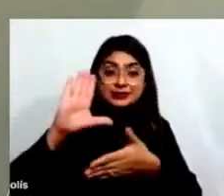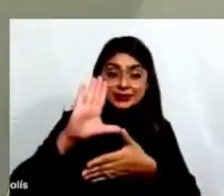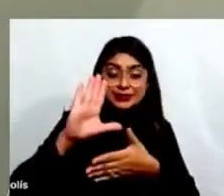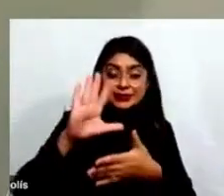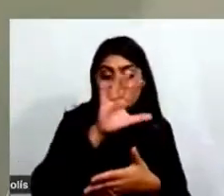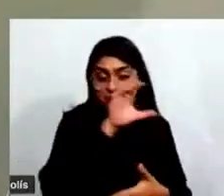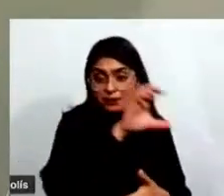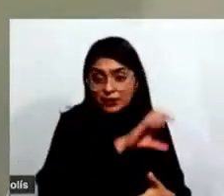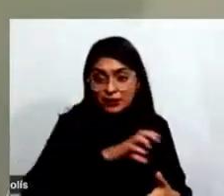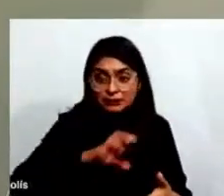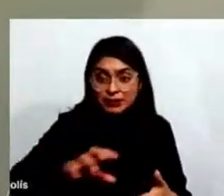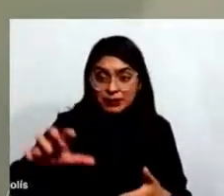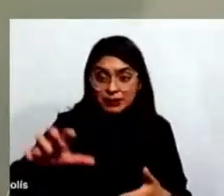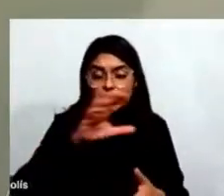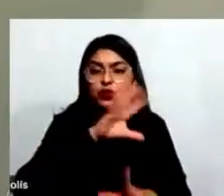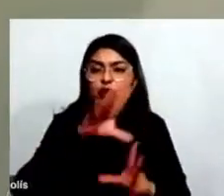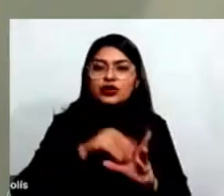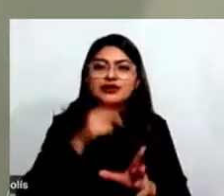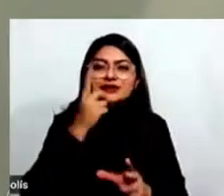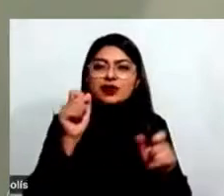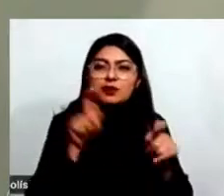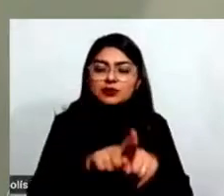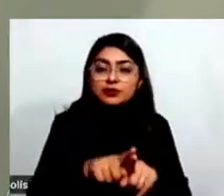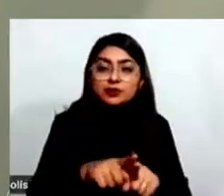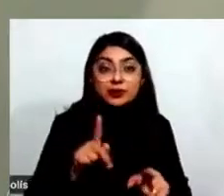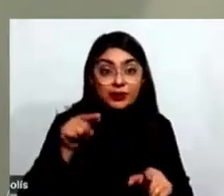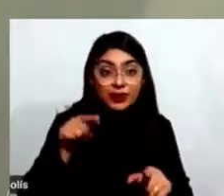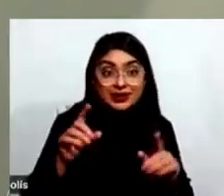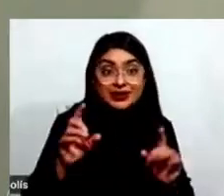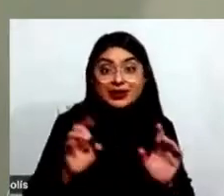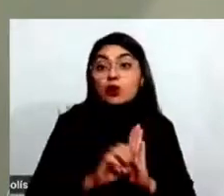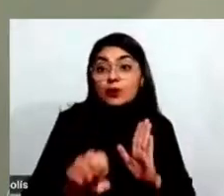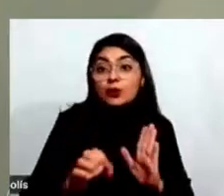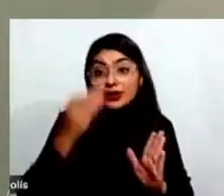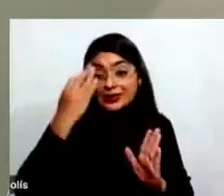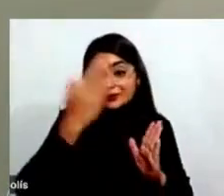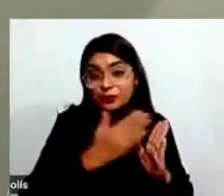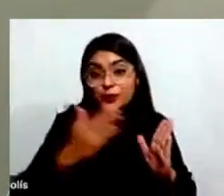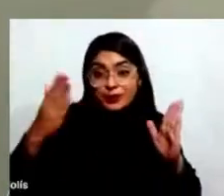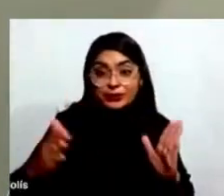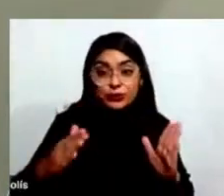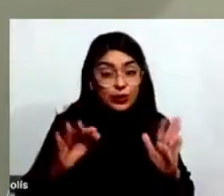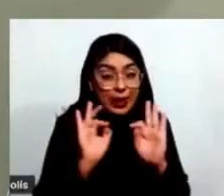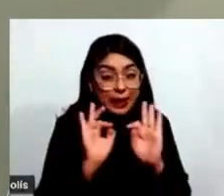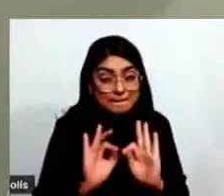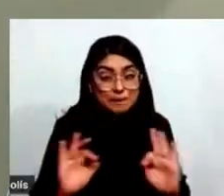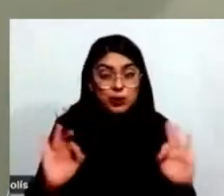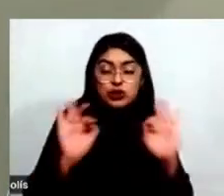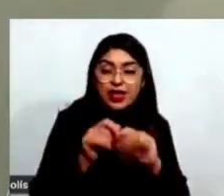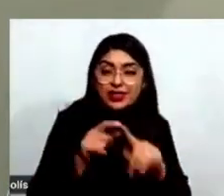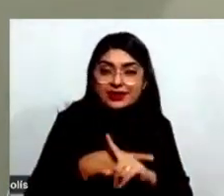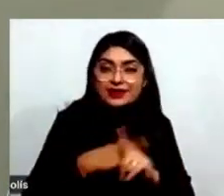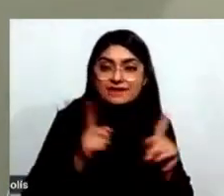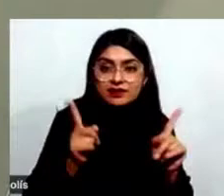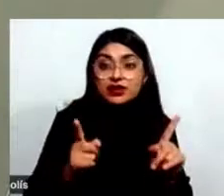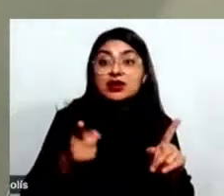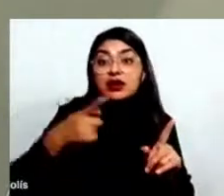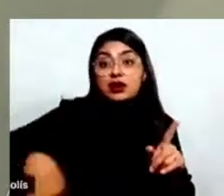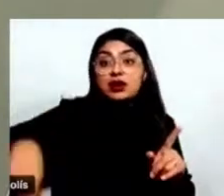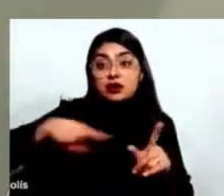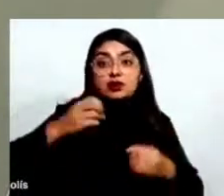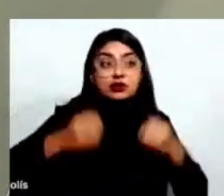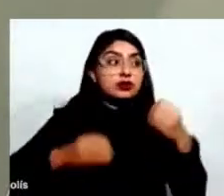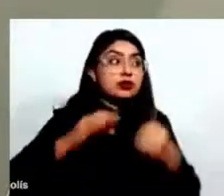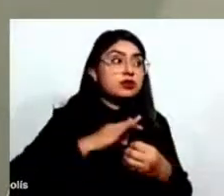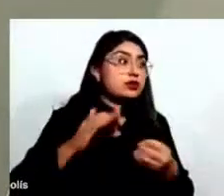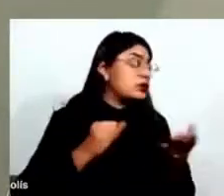excepcional. La democracia estaba en crisis, la democracia estaba en juego y ellos actuaron en su condición de ciudadanos y tenían, no solo era